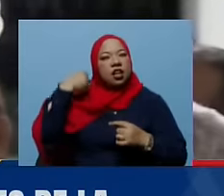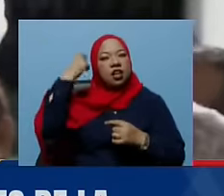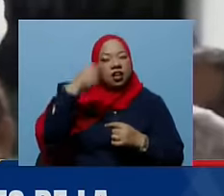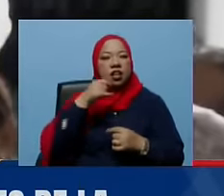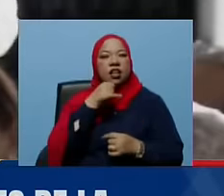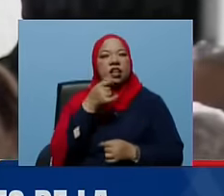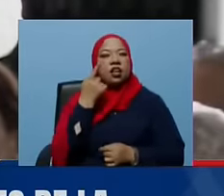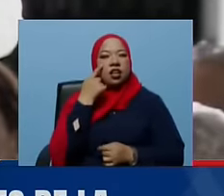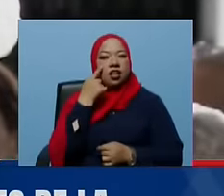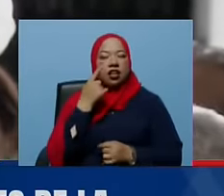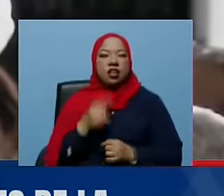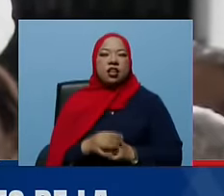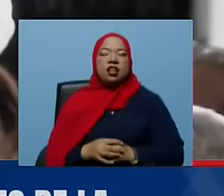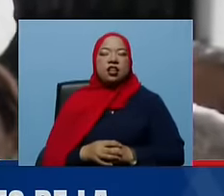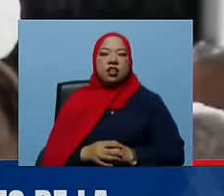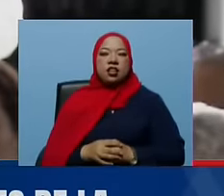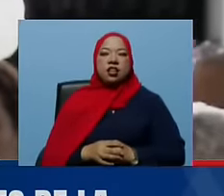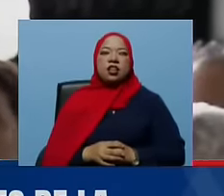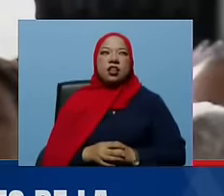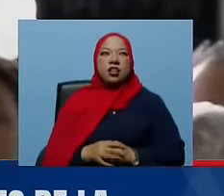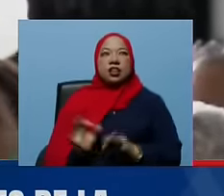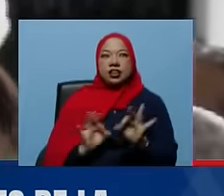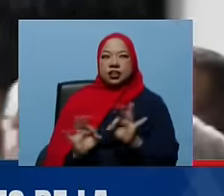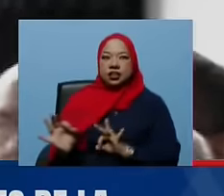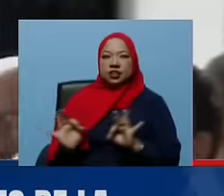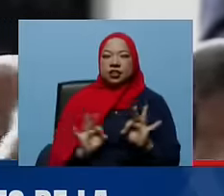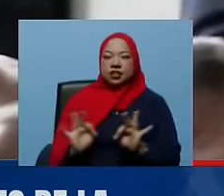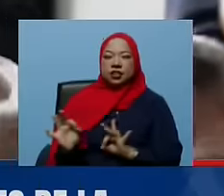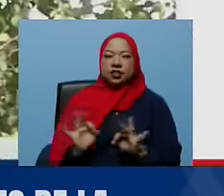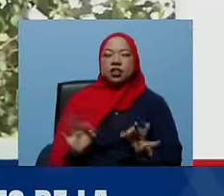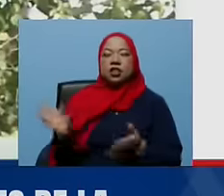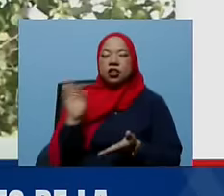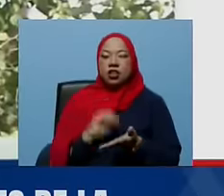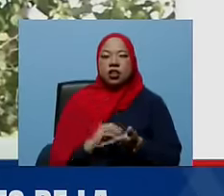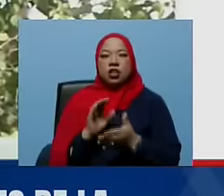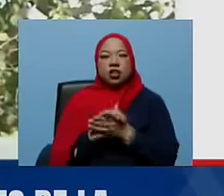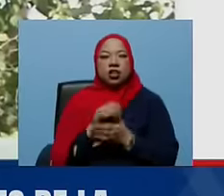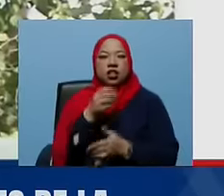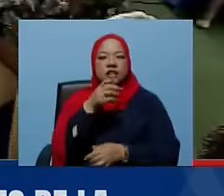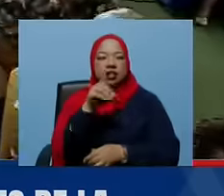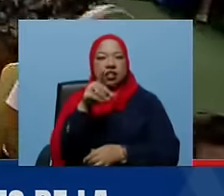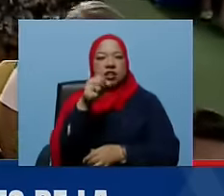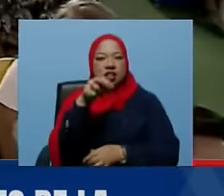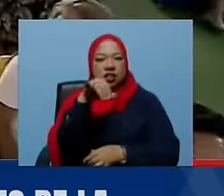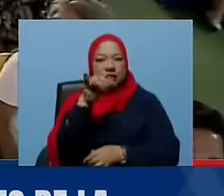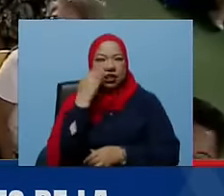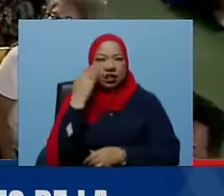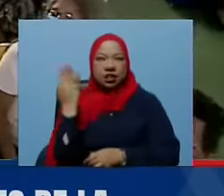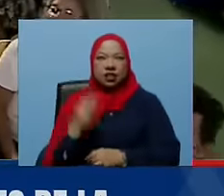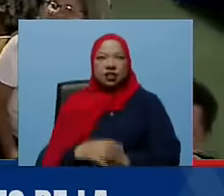¿Te parece? Vemos el video que tenemos preparado y volvemos con Dani.